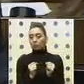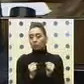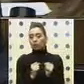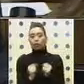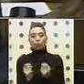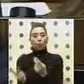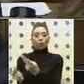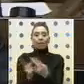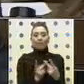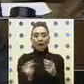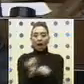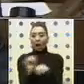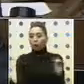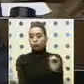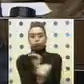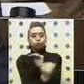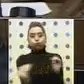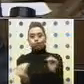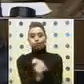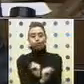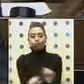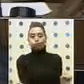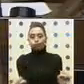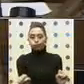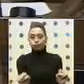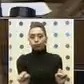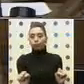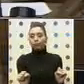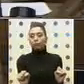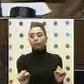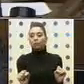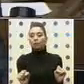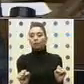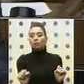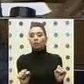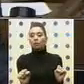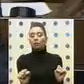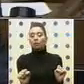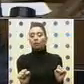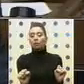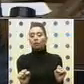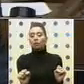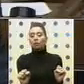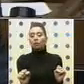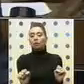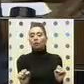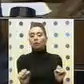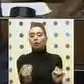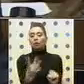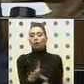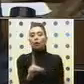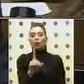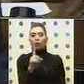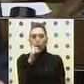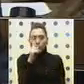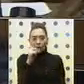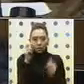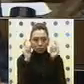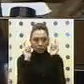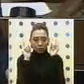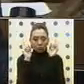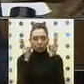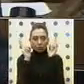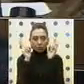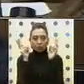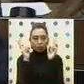de tránsito. Se incluye en esa escasez de tránsito el único vehículo de locomoción colectiva que en